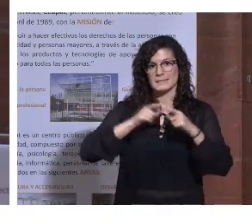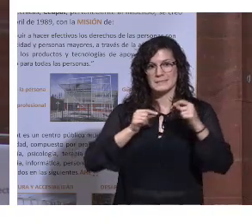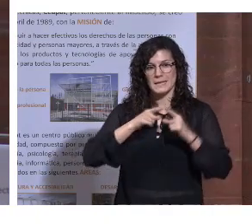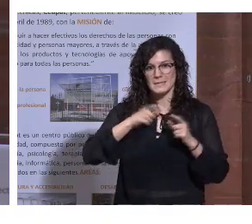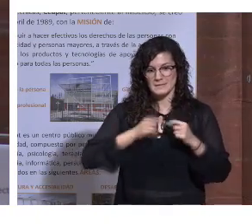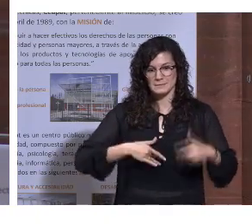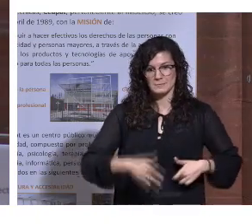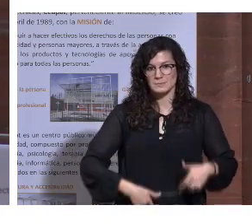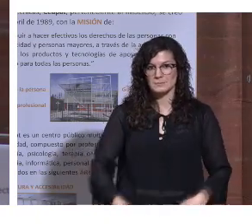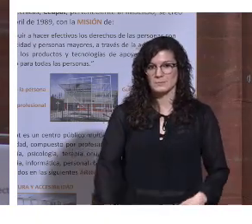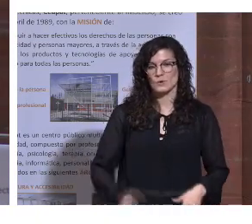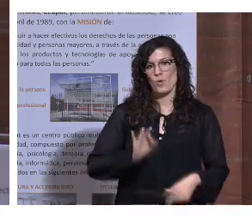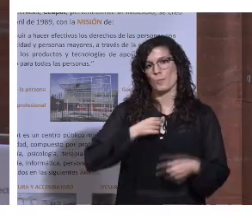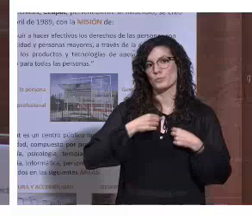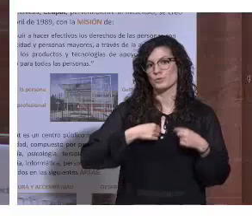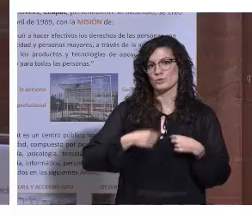puntitas blancas,